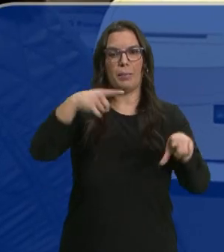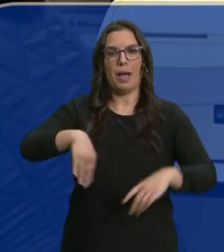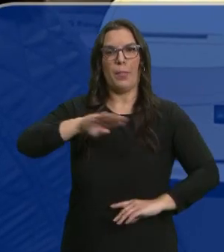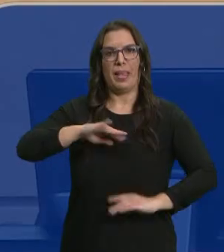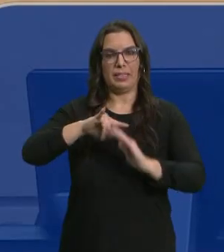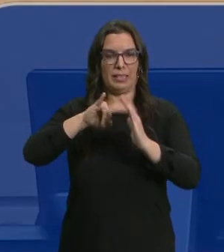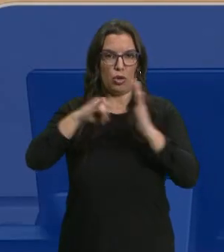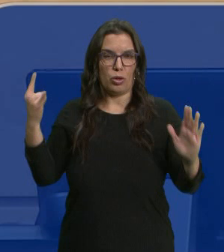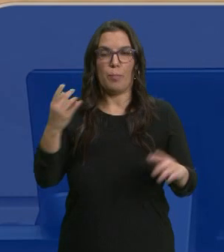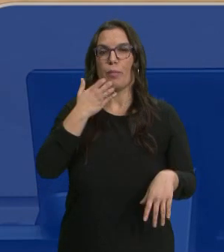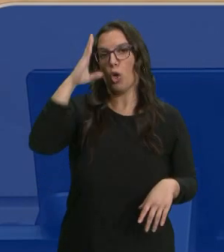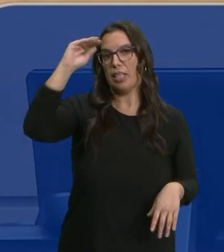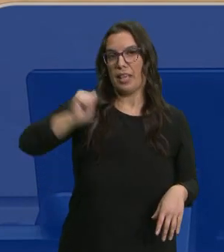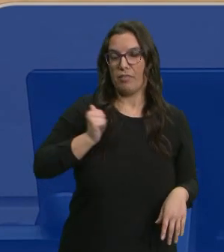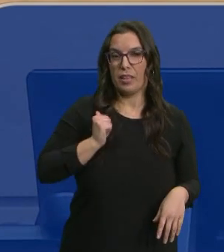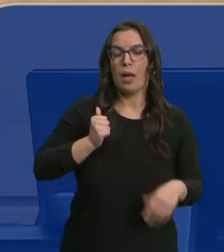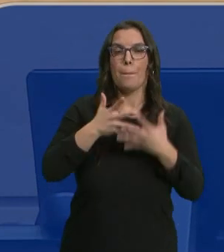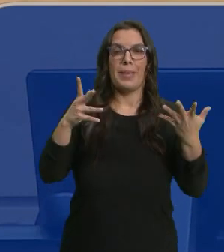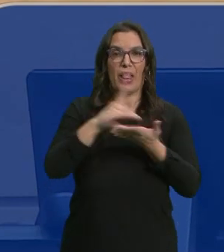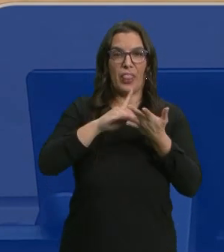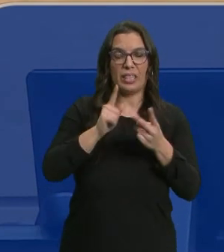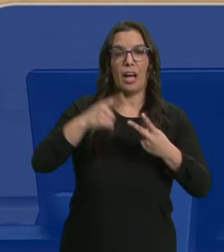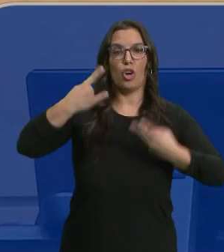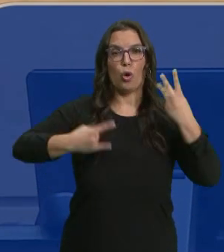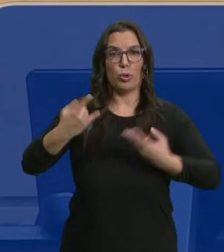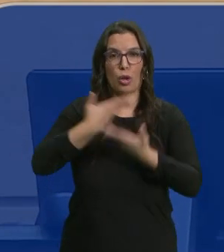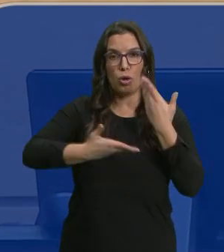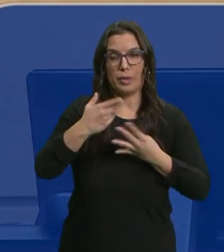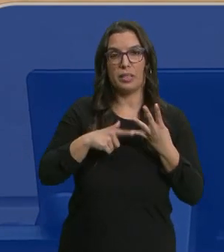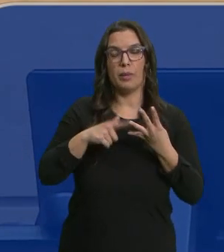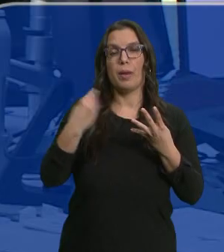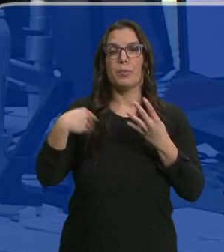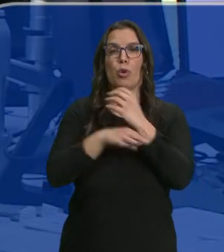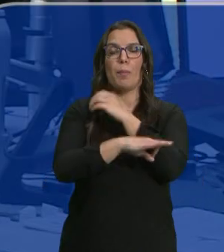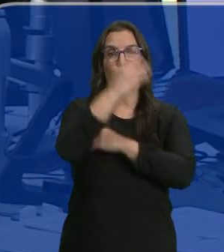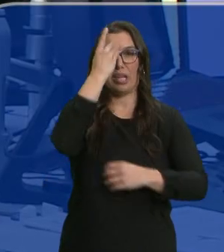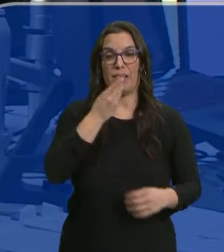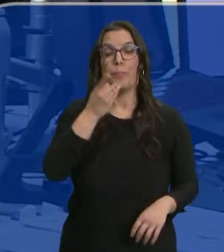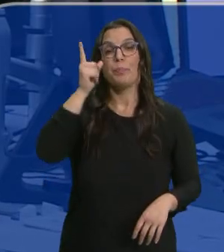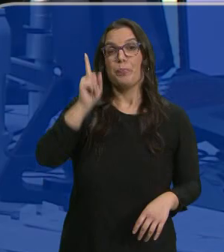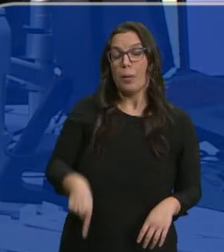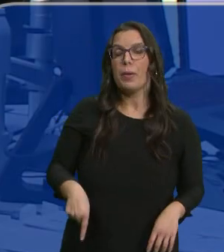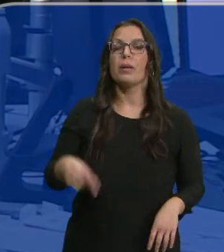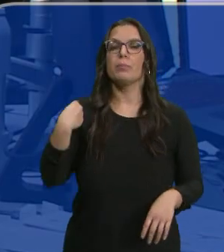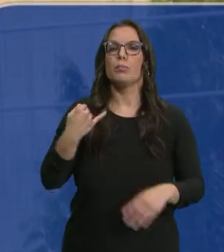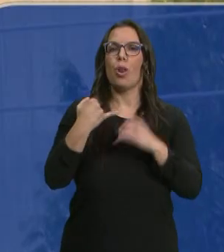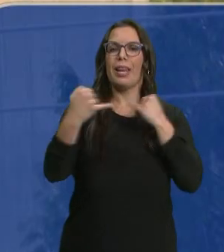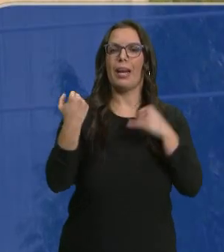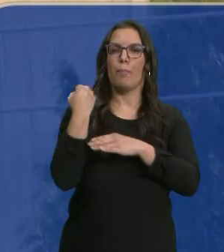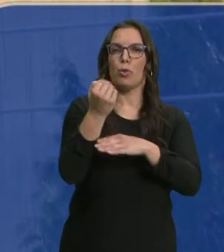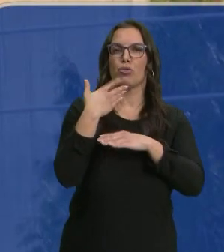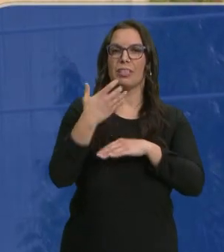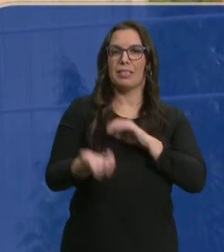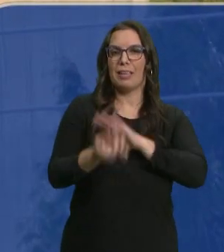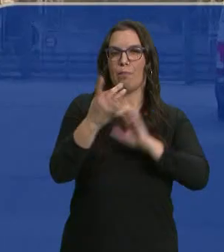Como la inteligencia artificial, Big Data, robótica colaborativa, gemelo digital. Habrá líneas de apoyo al crecimiento de startups